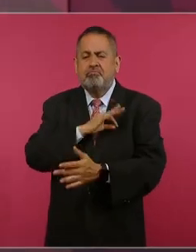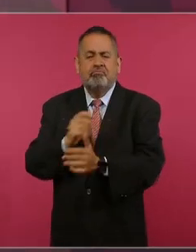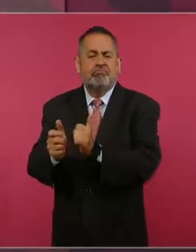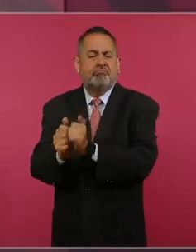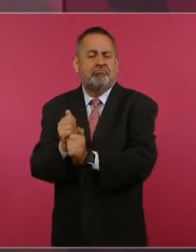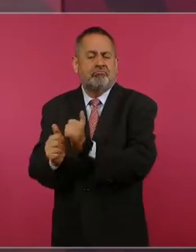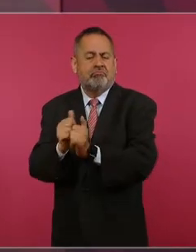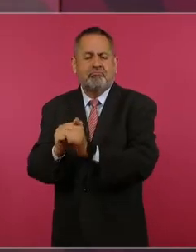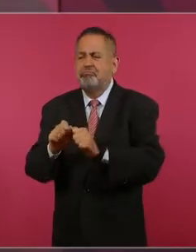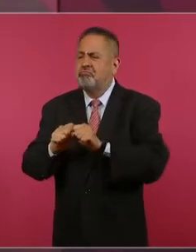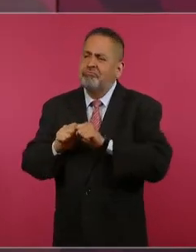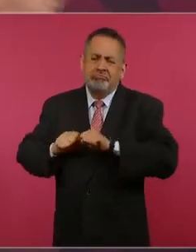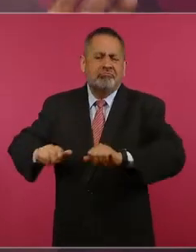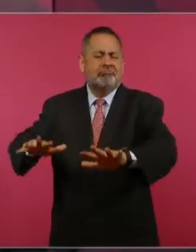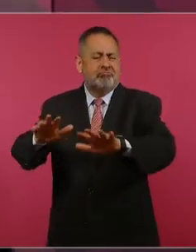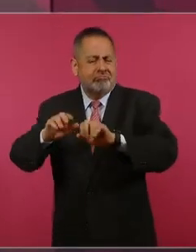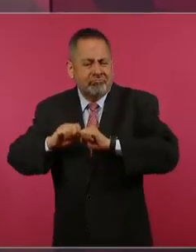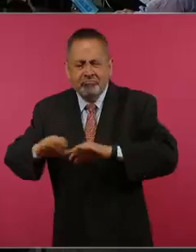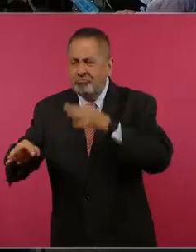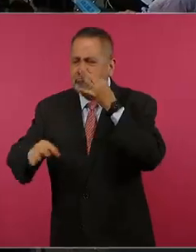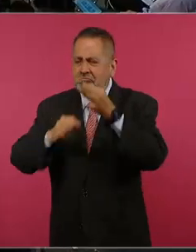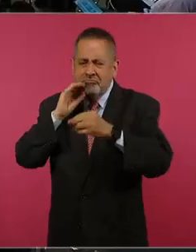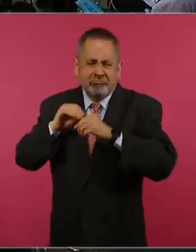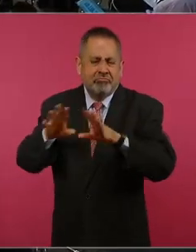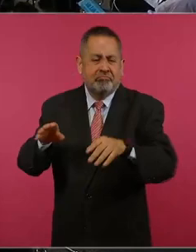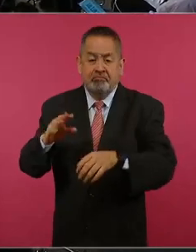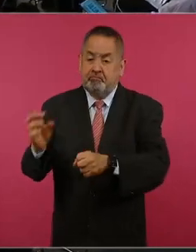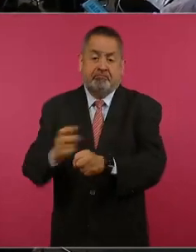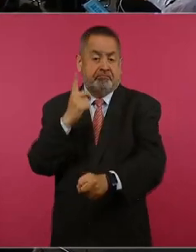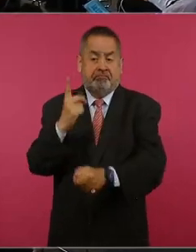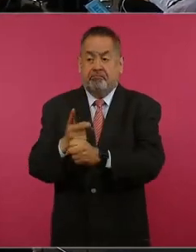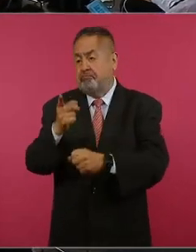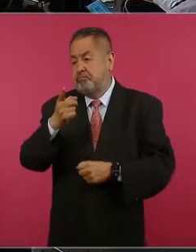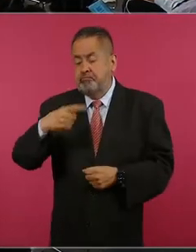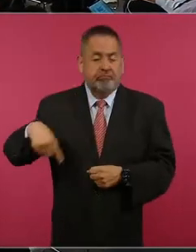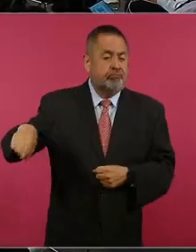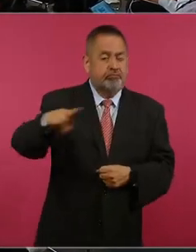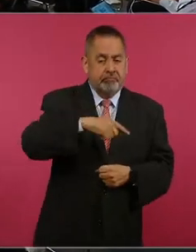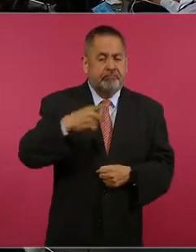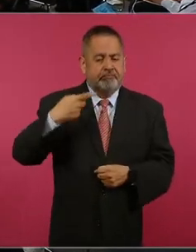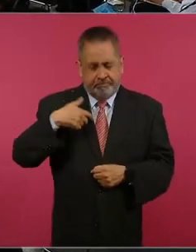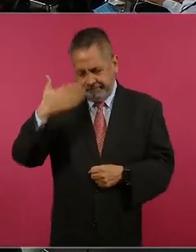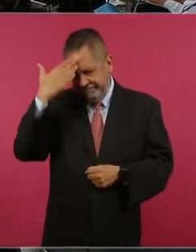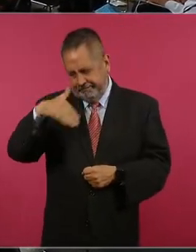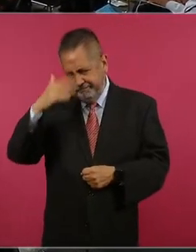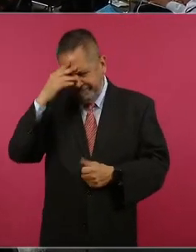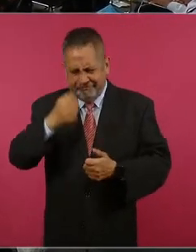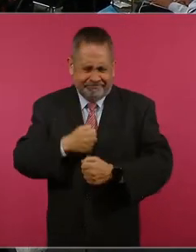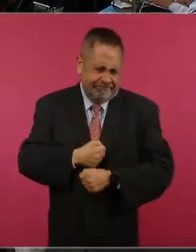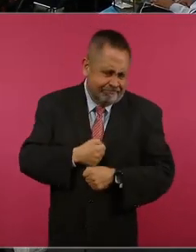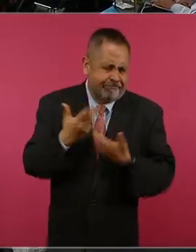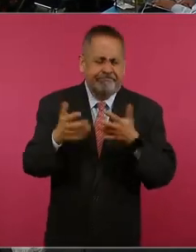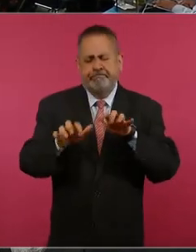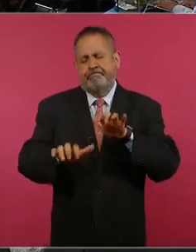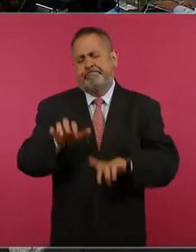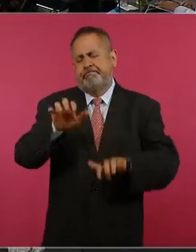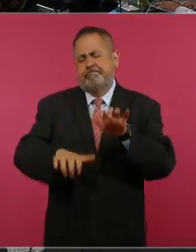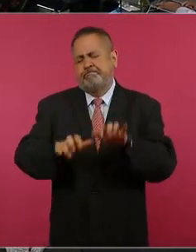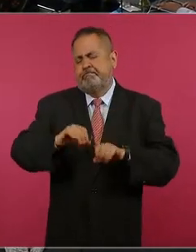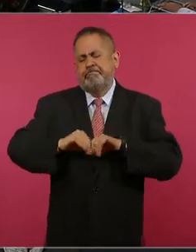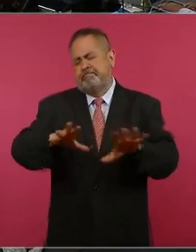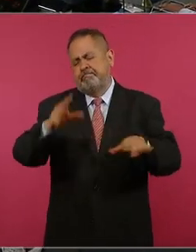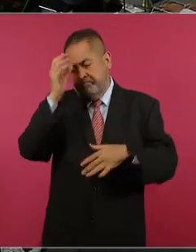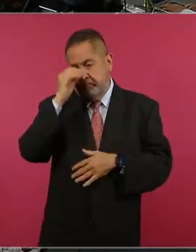de oportunidad para que el ciudadano pueda expresarse. Antes no